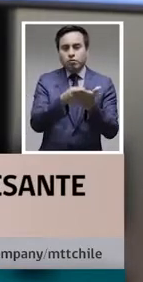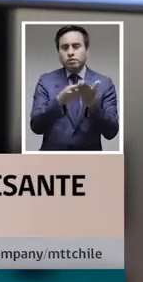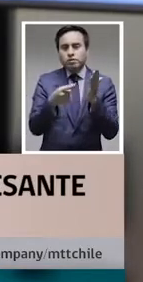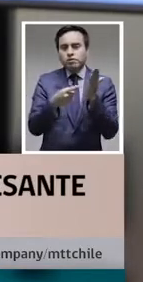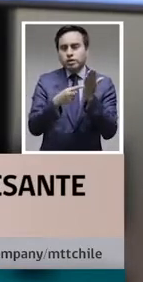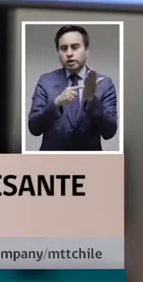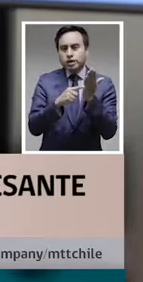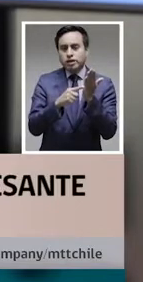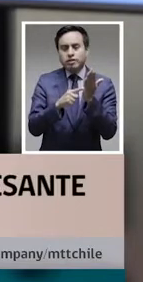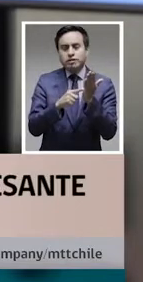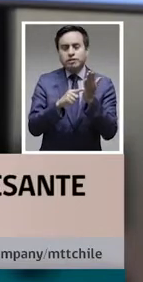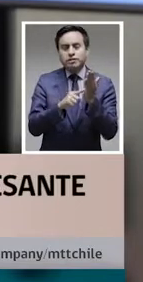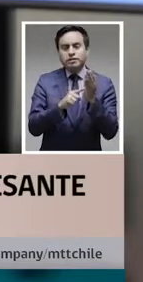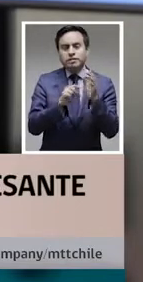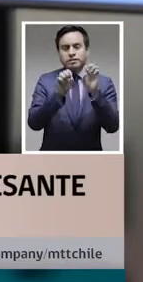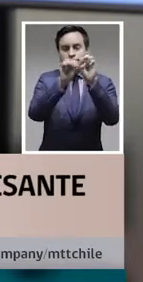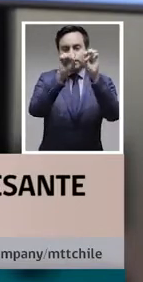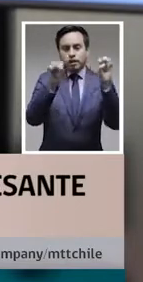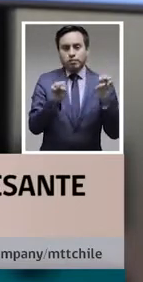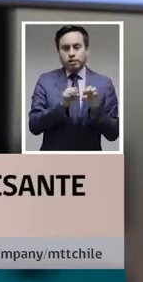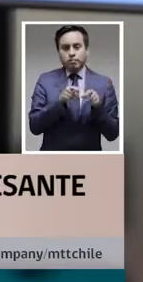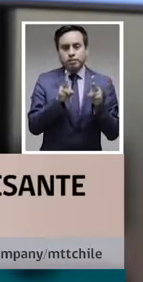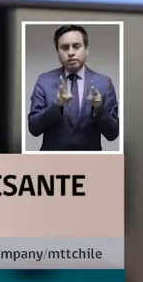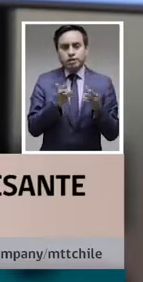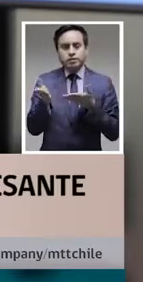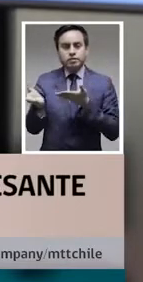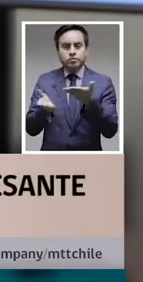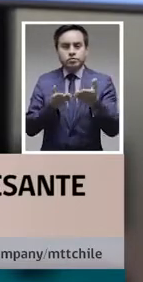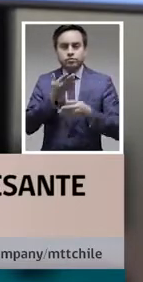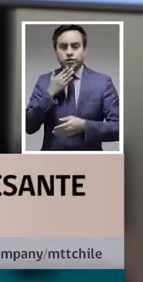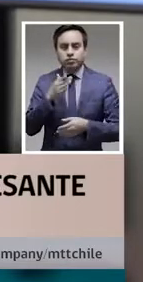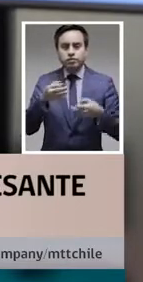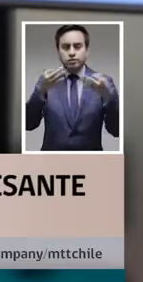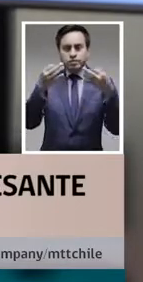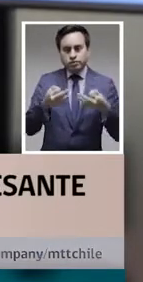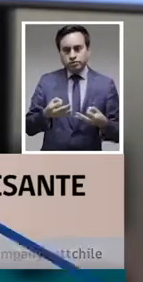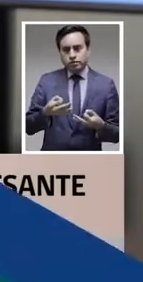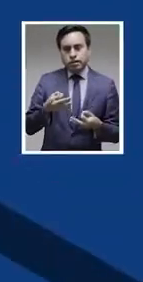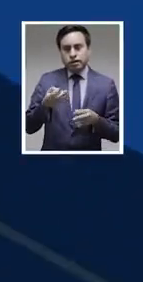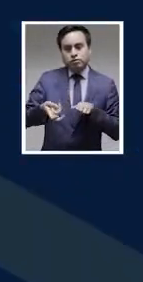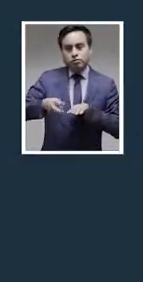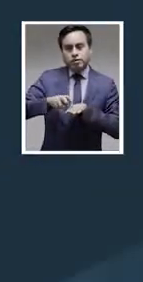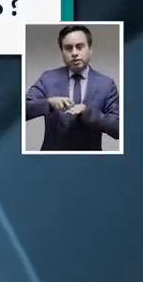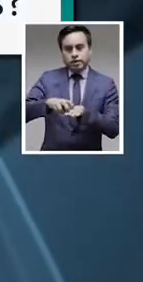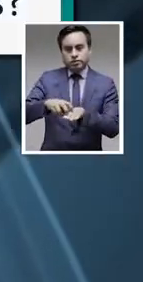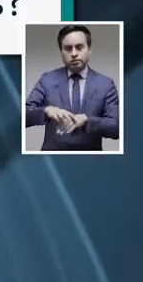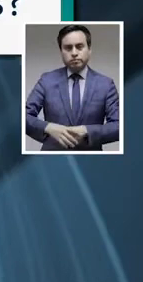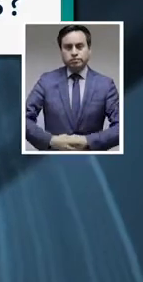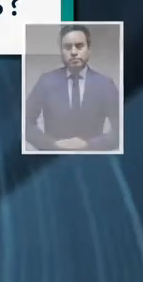y de plataformas que permiten dar un mejor servicio y seguridad a los pasajeros.